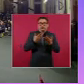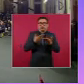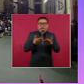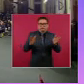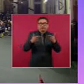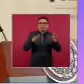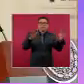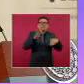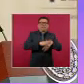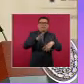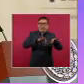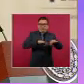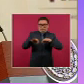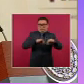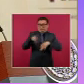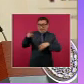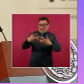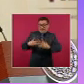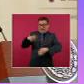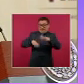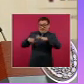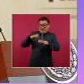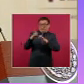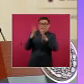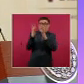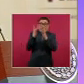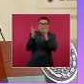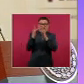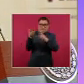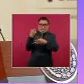Es una empresa francesa